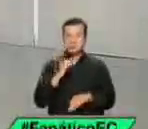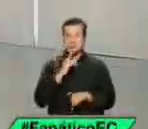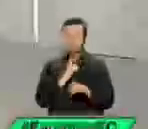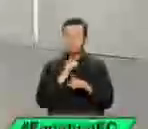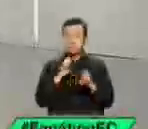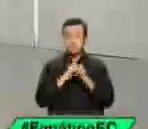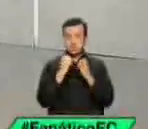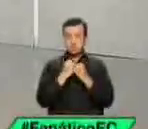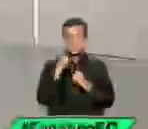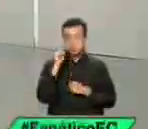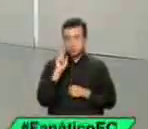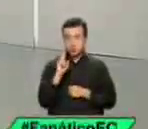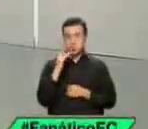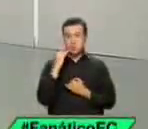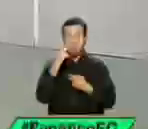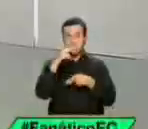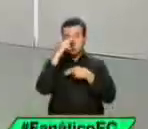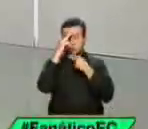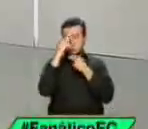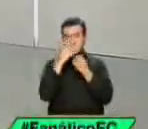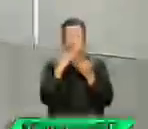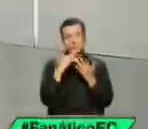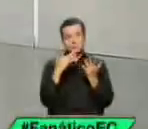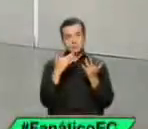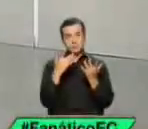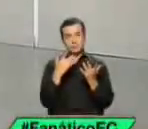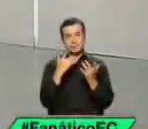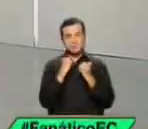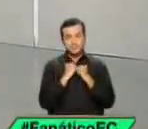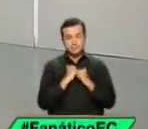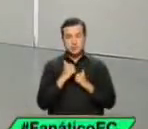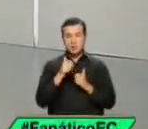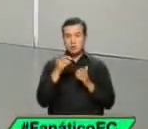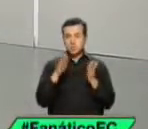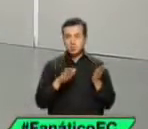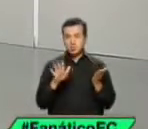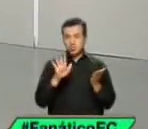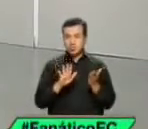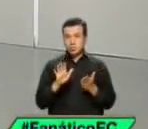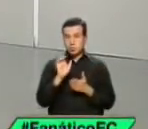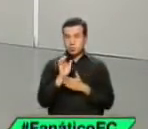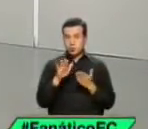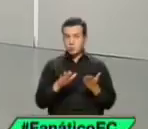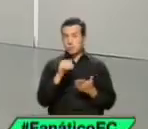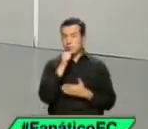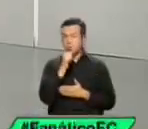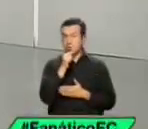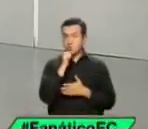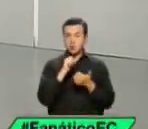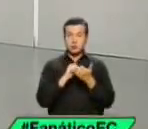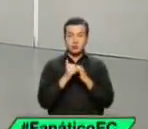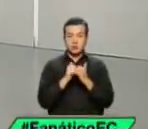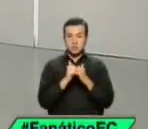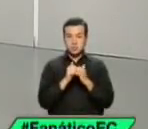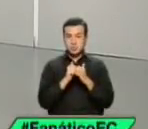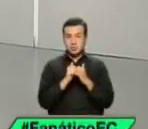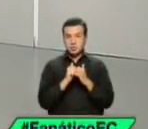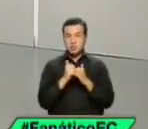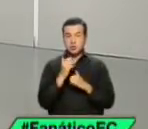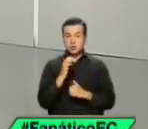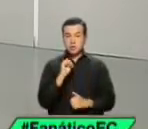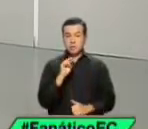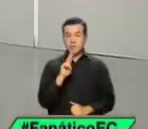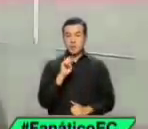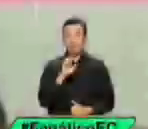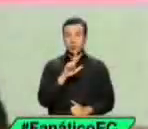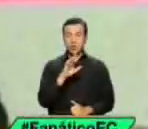Estadio del Sur. Ahora vamos con una noticia no tan buena. Falleció en nuestro país el periodista deportivo nacional